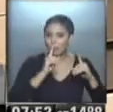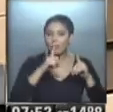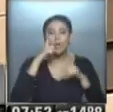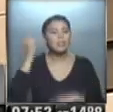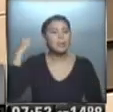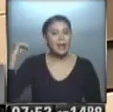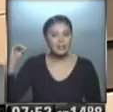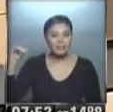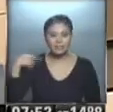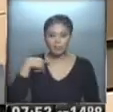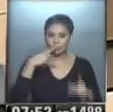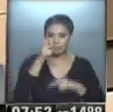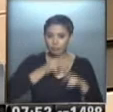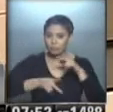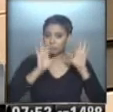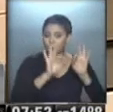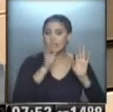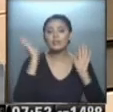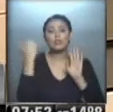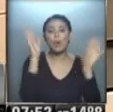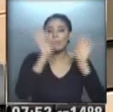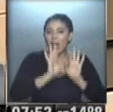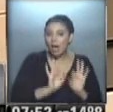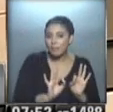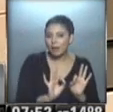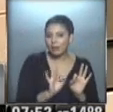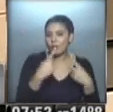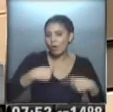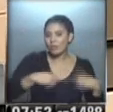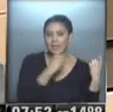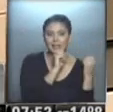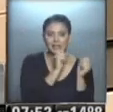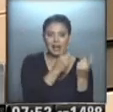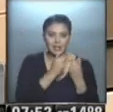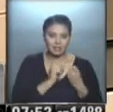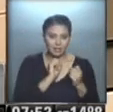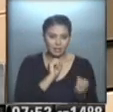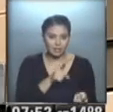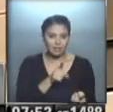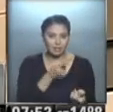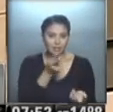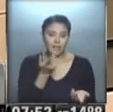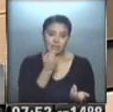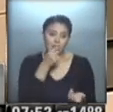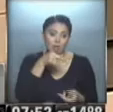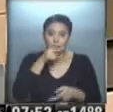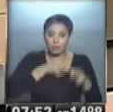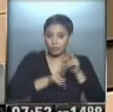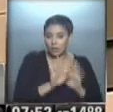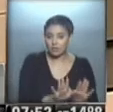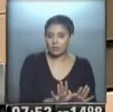operación, el día martes, y totalmente acondicionados para los menesteres propios de una intervención de